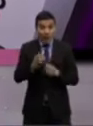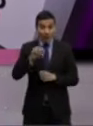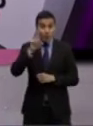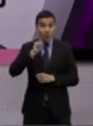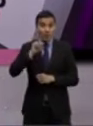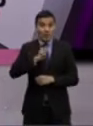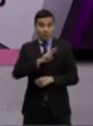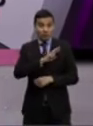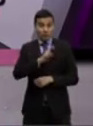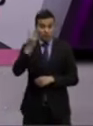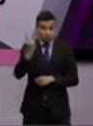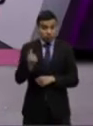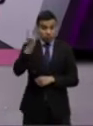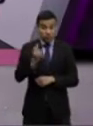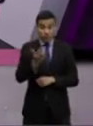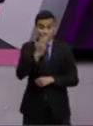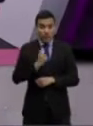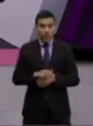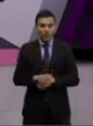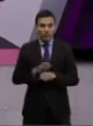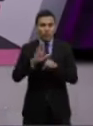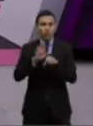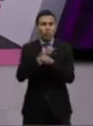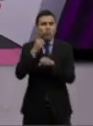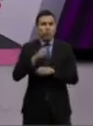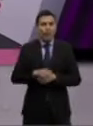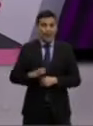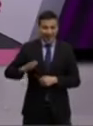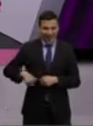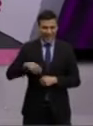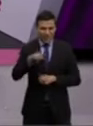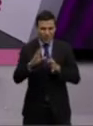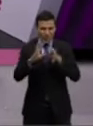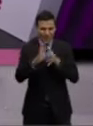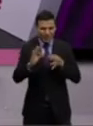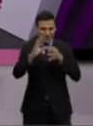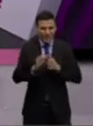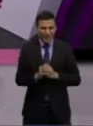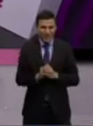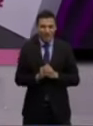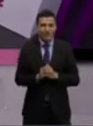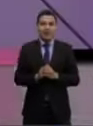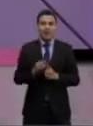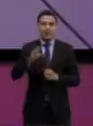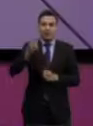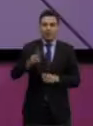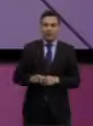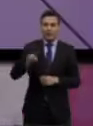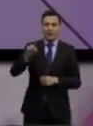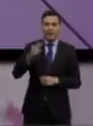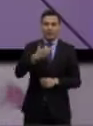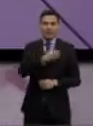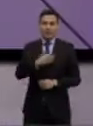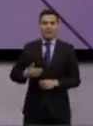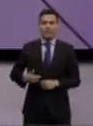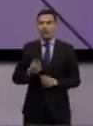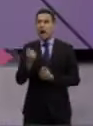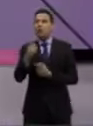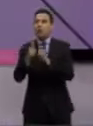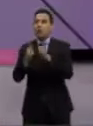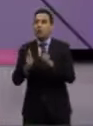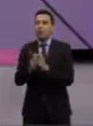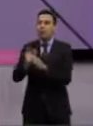solteras, porque los apoyos estos que mencionó ahorita con sus estadísticas son discrecionales. Los usa a como les da la gana el presidente. No